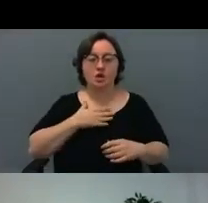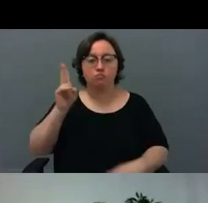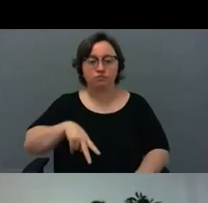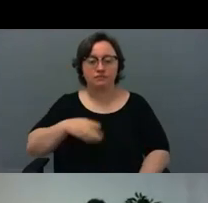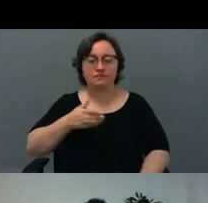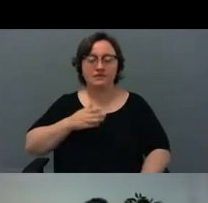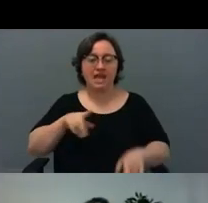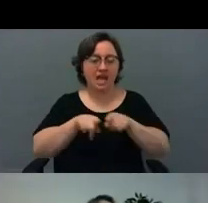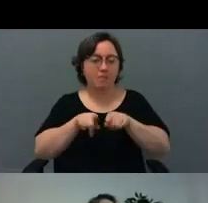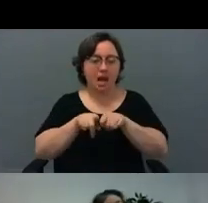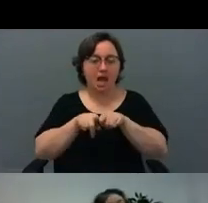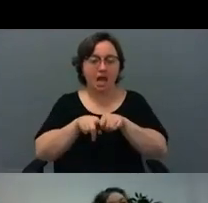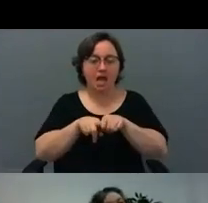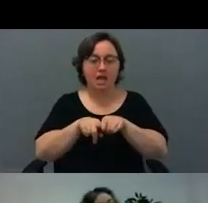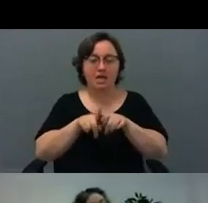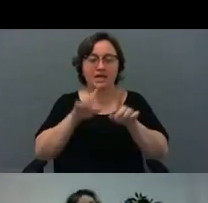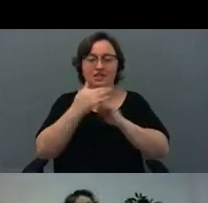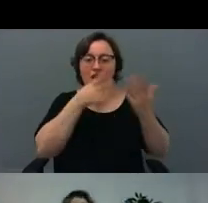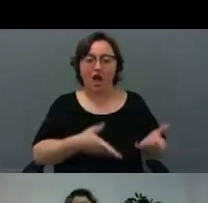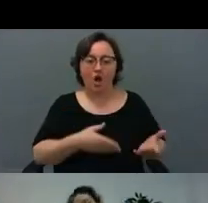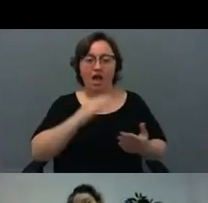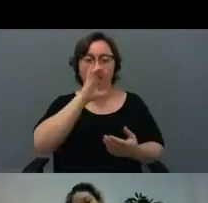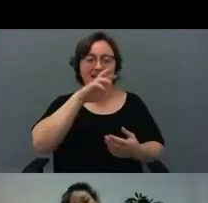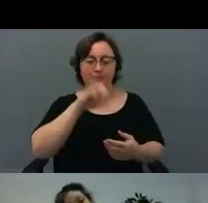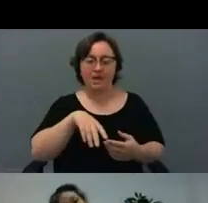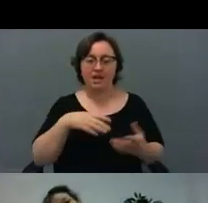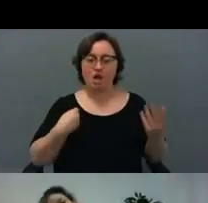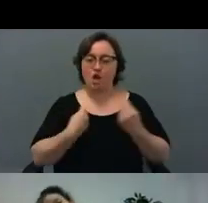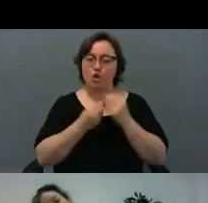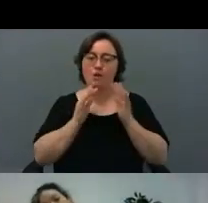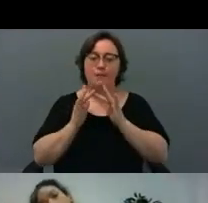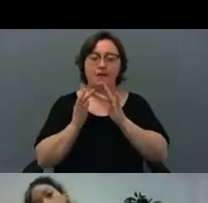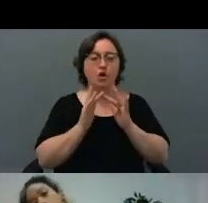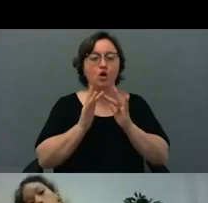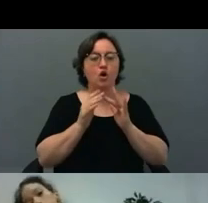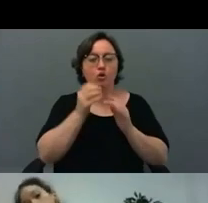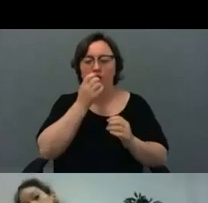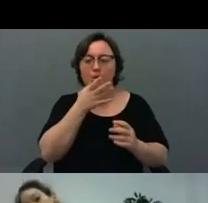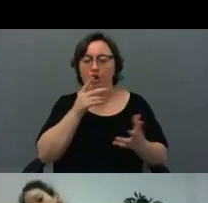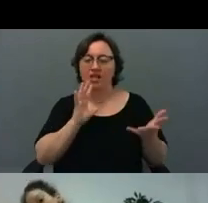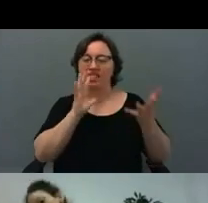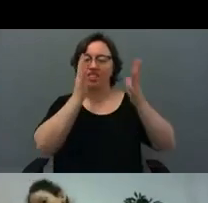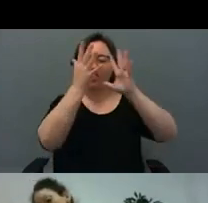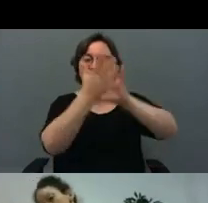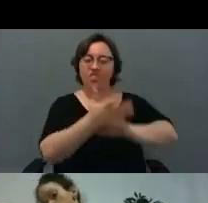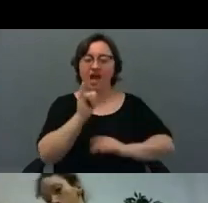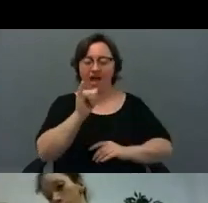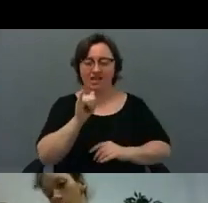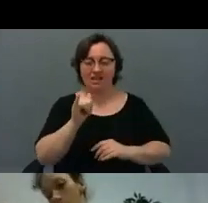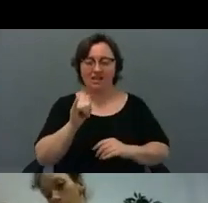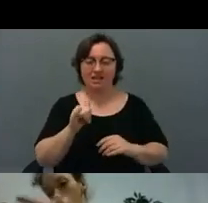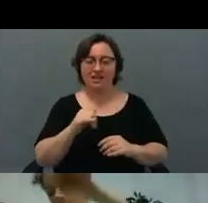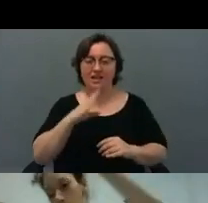contenta con cómo está Carmen, con mi vino, porque sobre todo hemos visto una evolución. Hemos visto que Carmen está